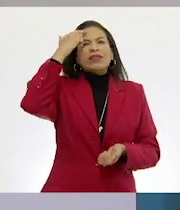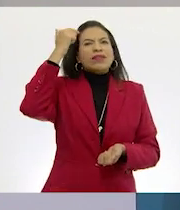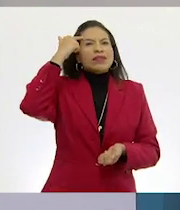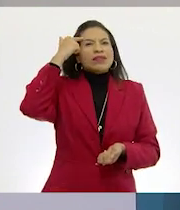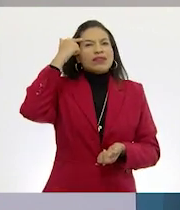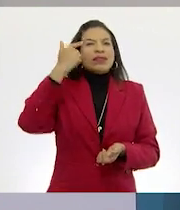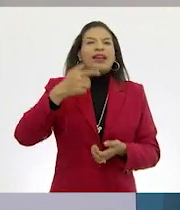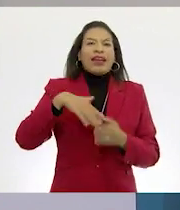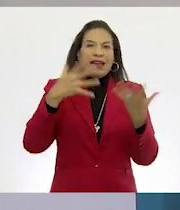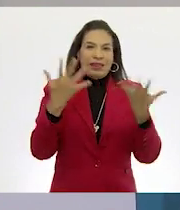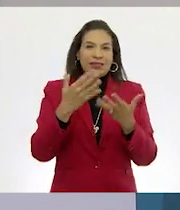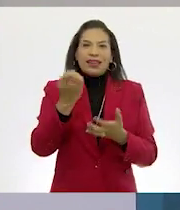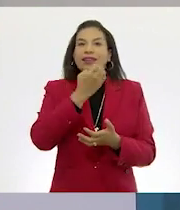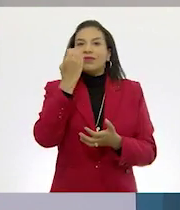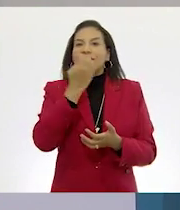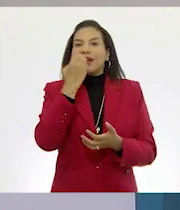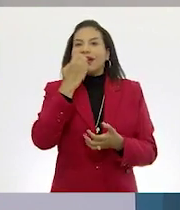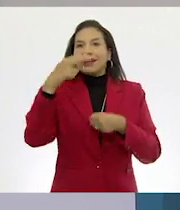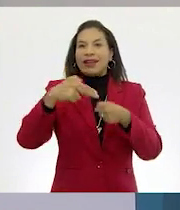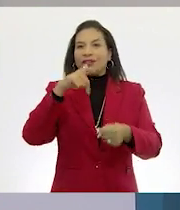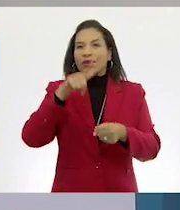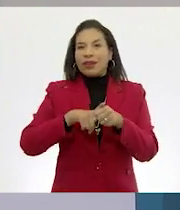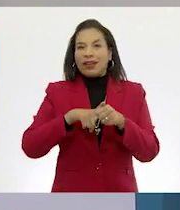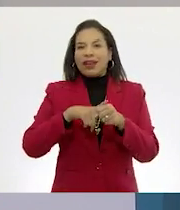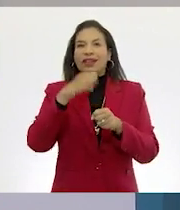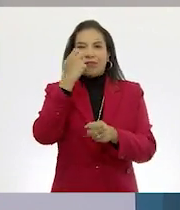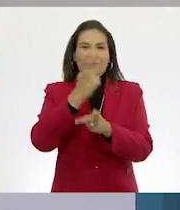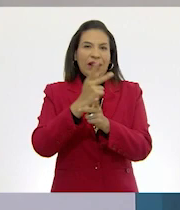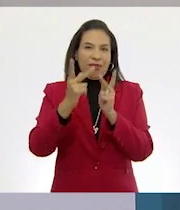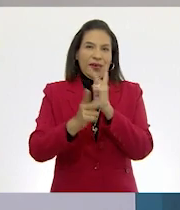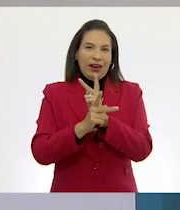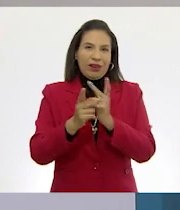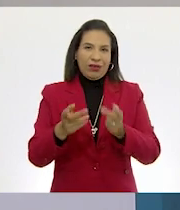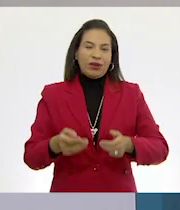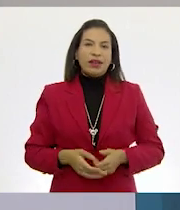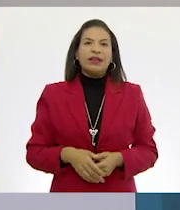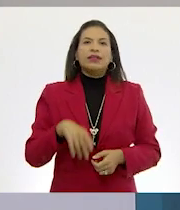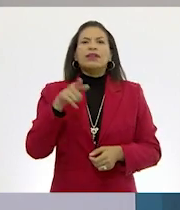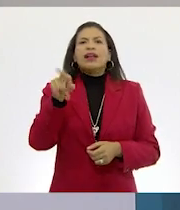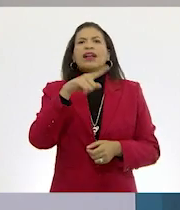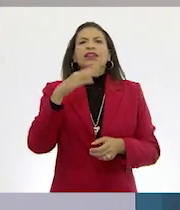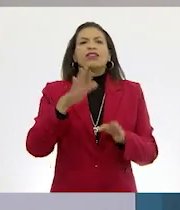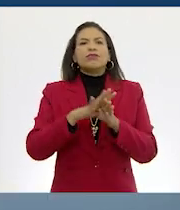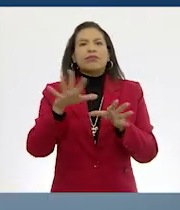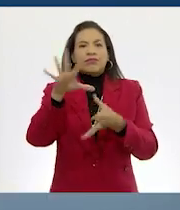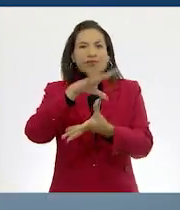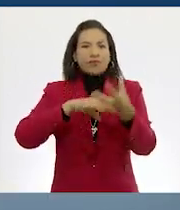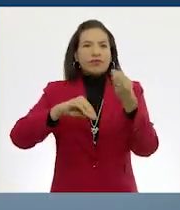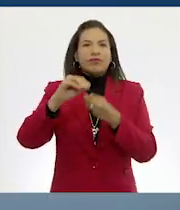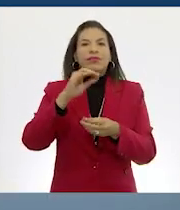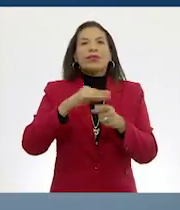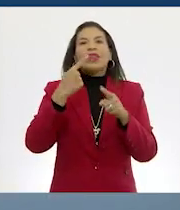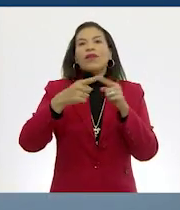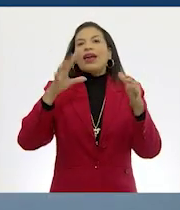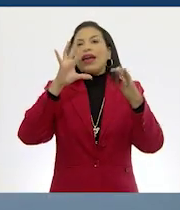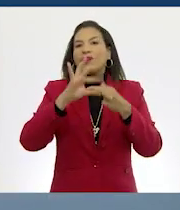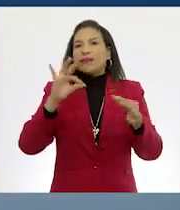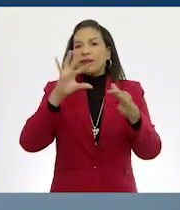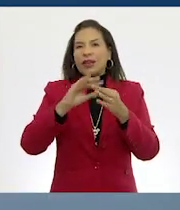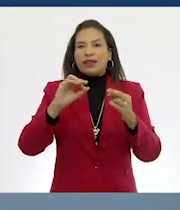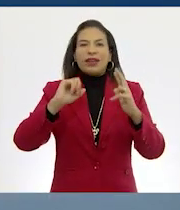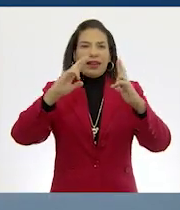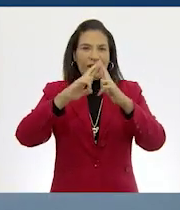que se creó la Escuela Nacional Preparatoria. Se sustituyeron las